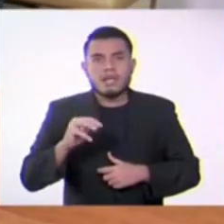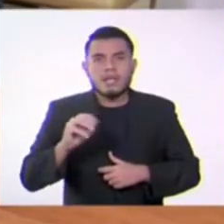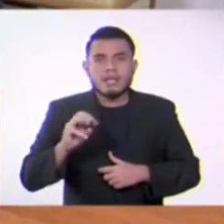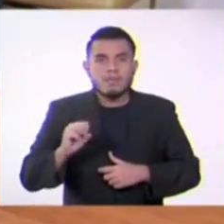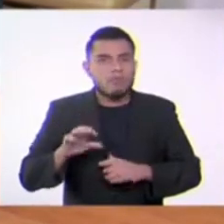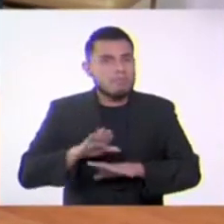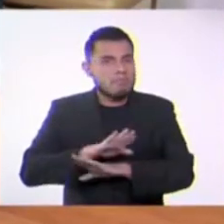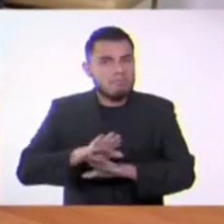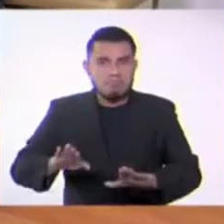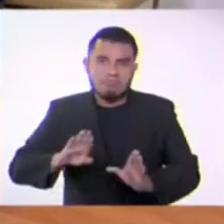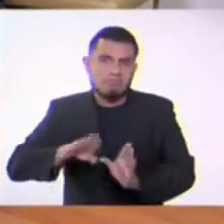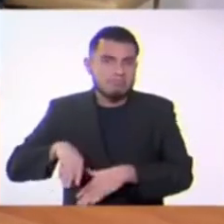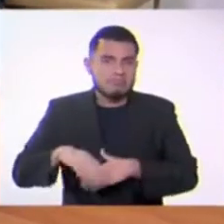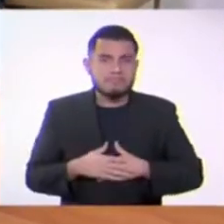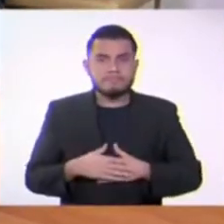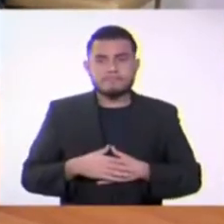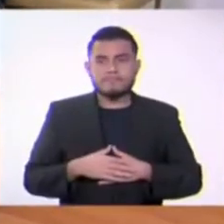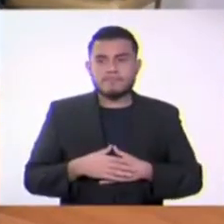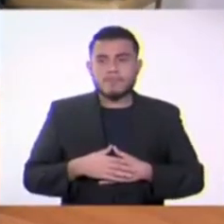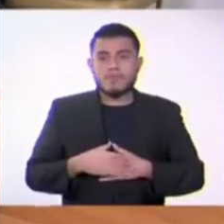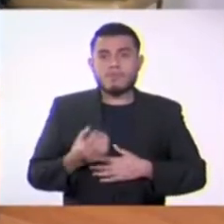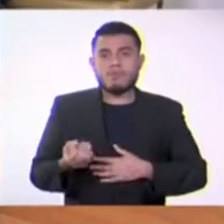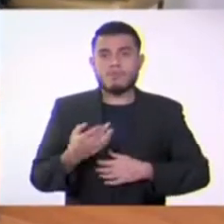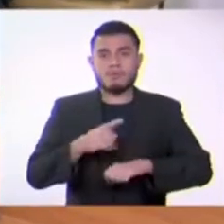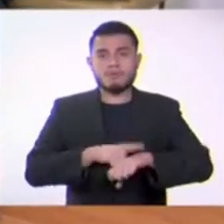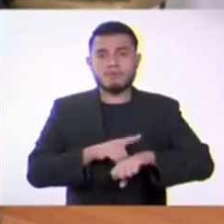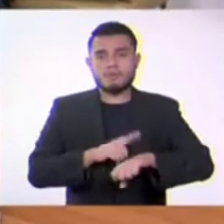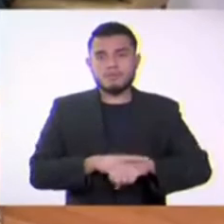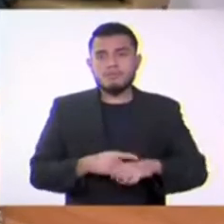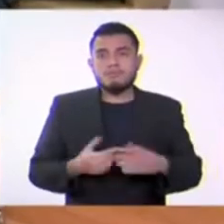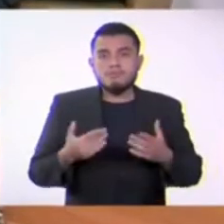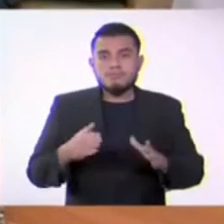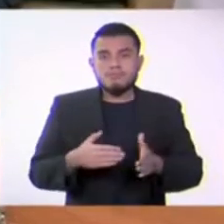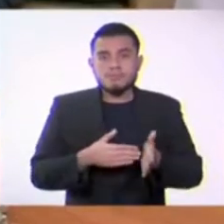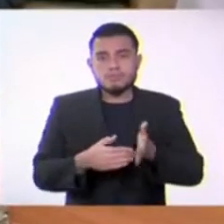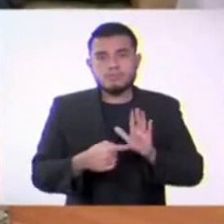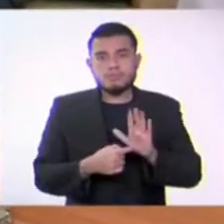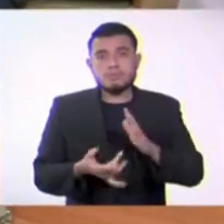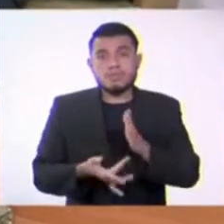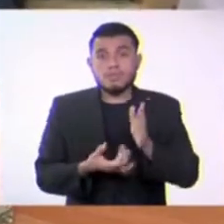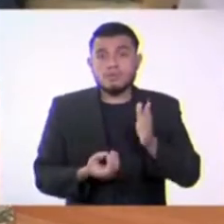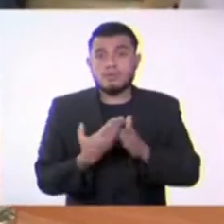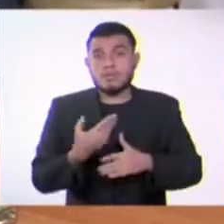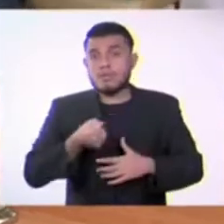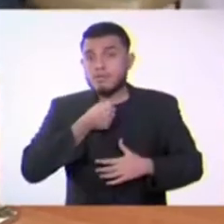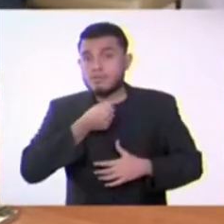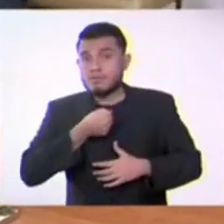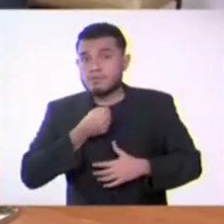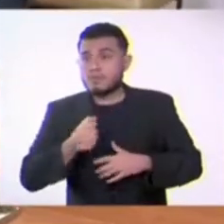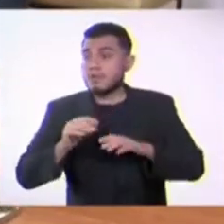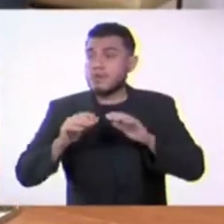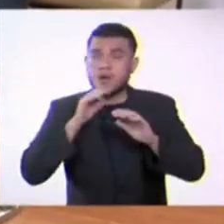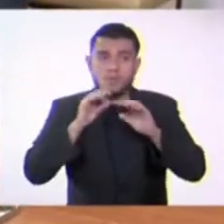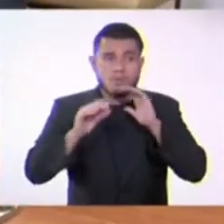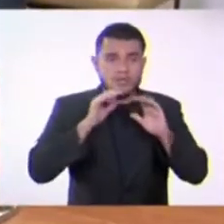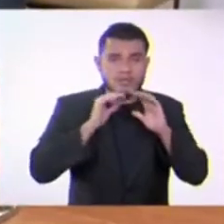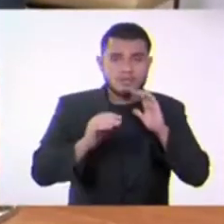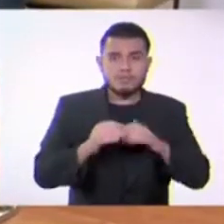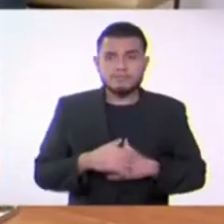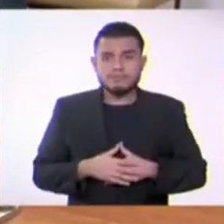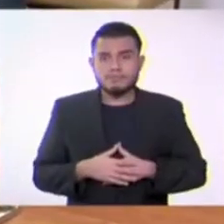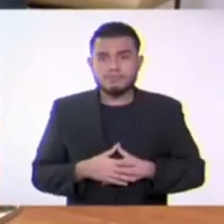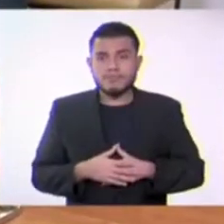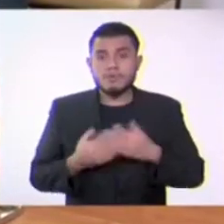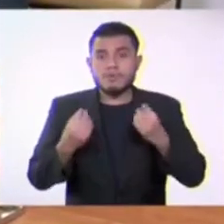nueva era, Candy, surgen también y se desarrollan más estas tecnologías de la información, de la comunicación.